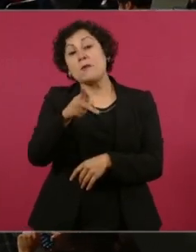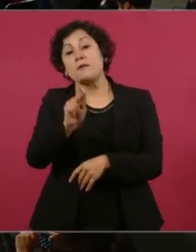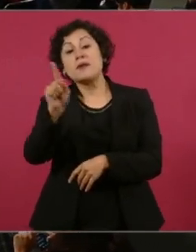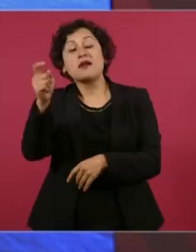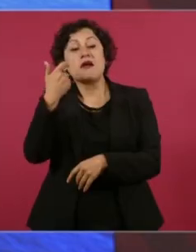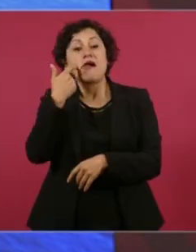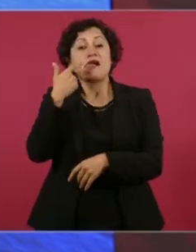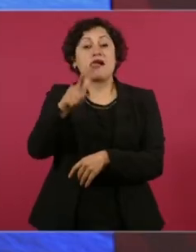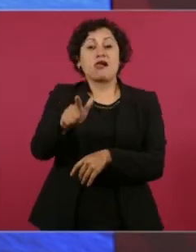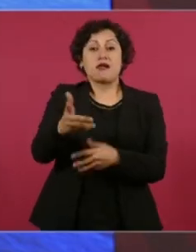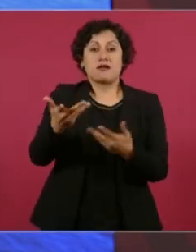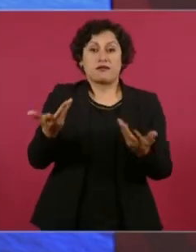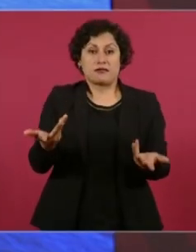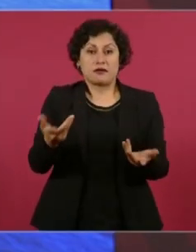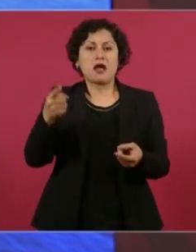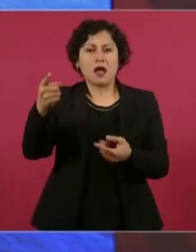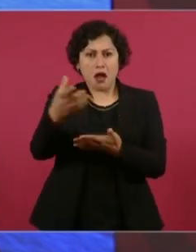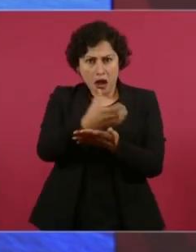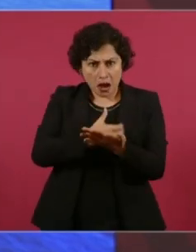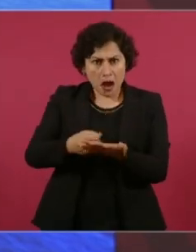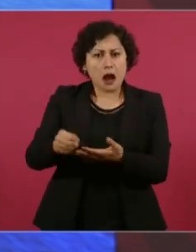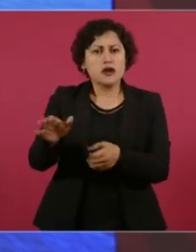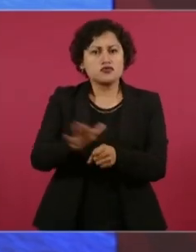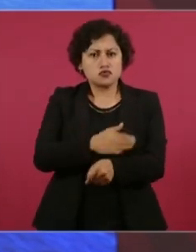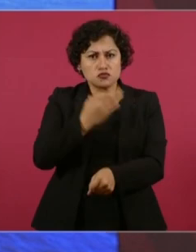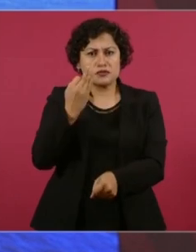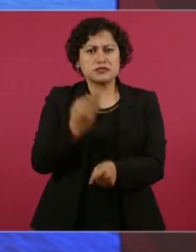Pueden tener utilidades razonables,